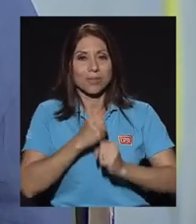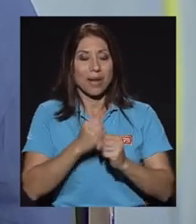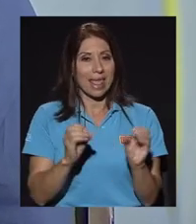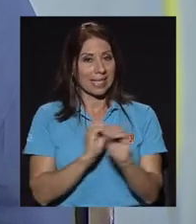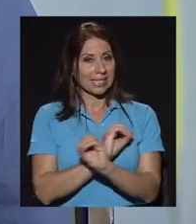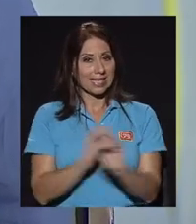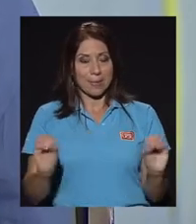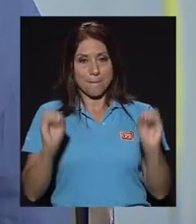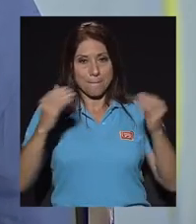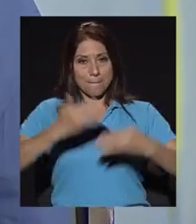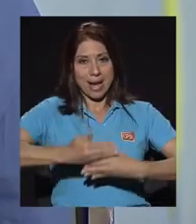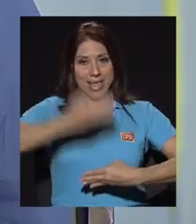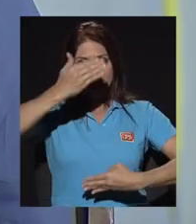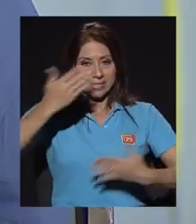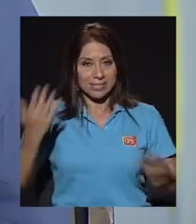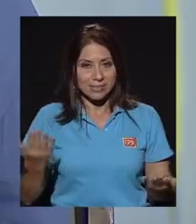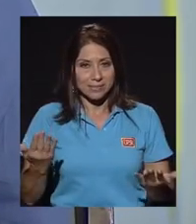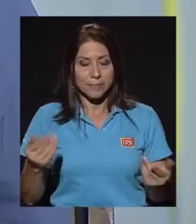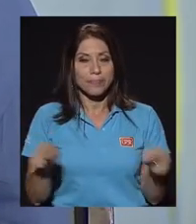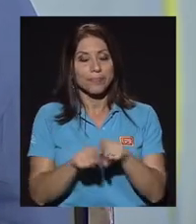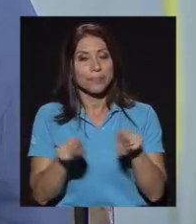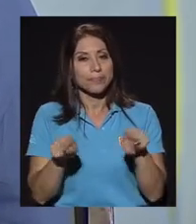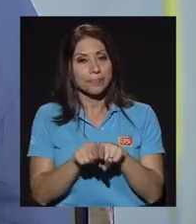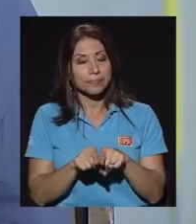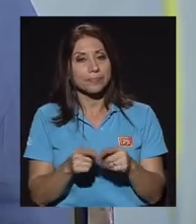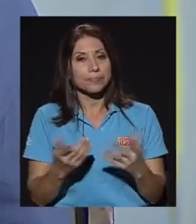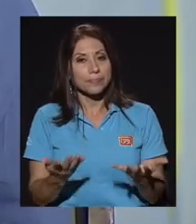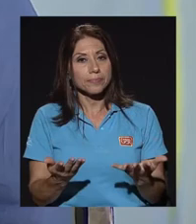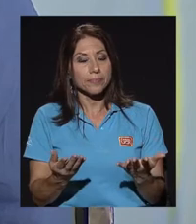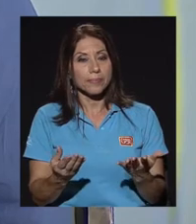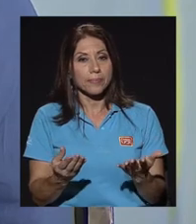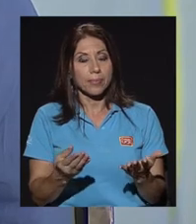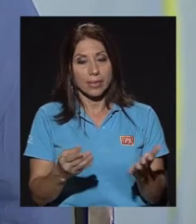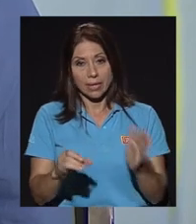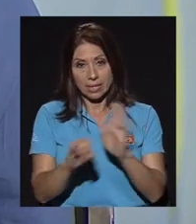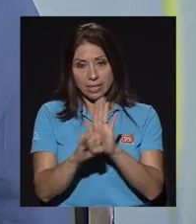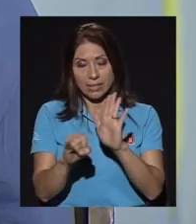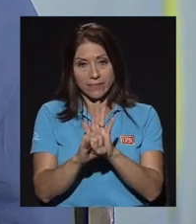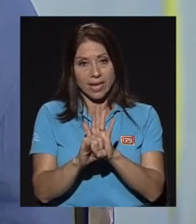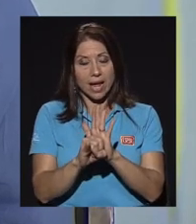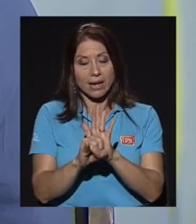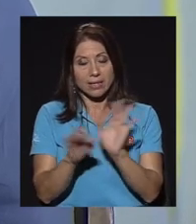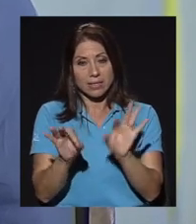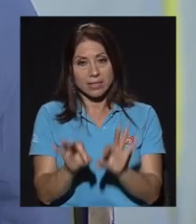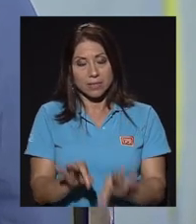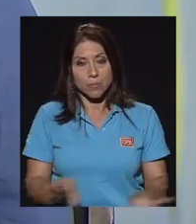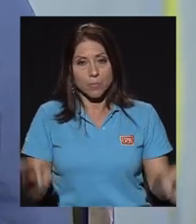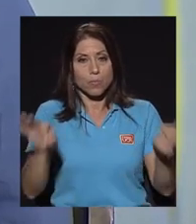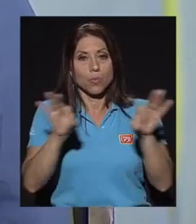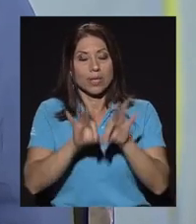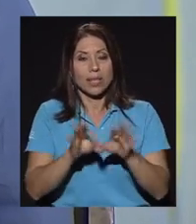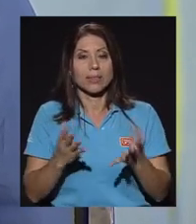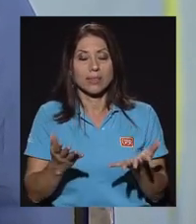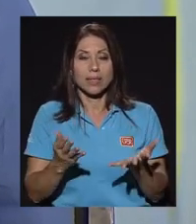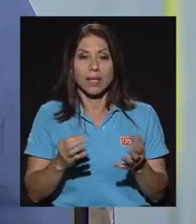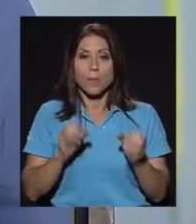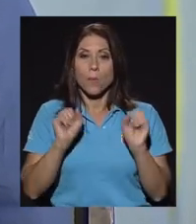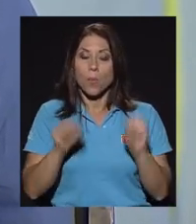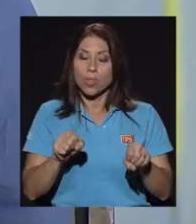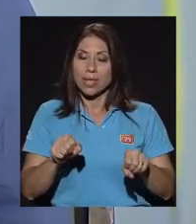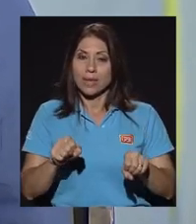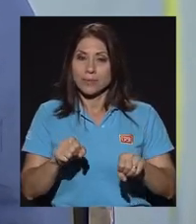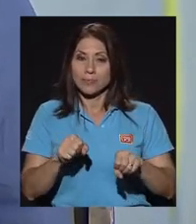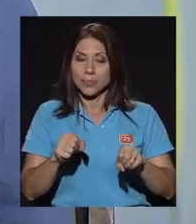sin paredes. Por otra parte, también identifican como vital generar una